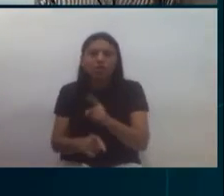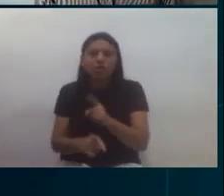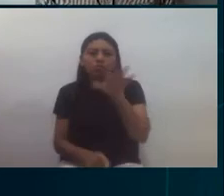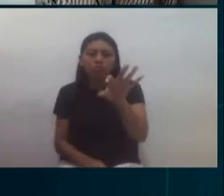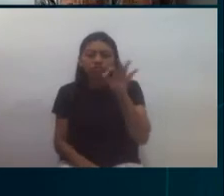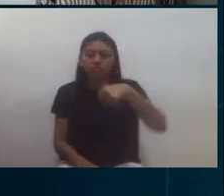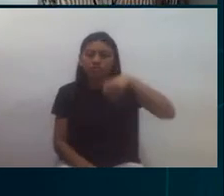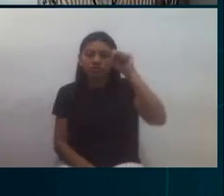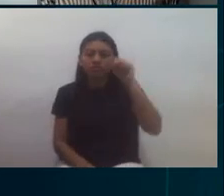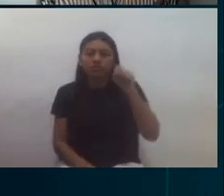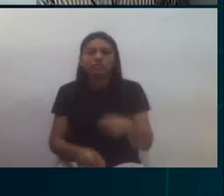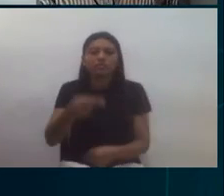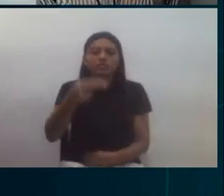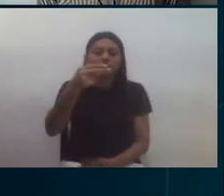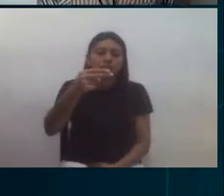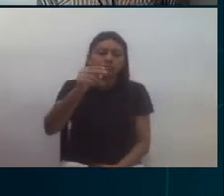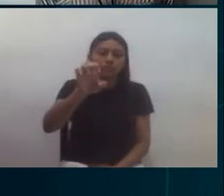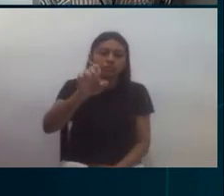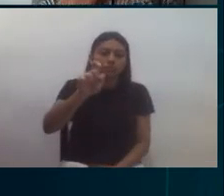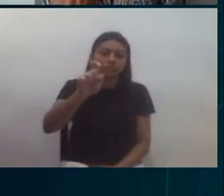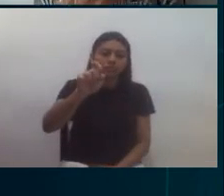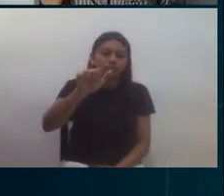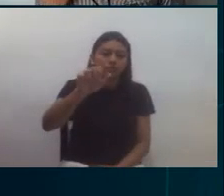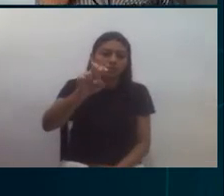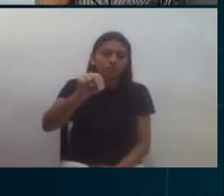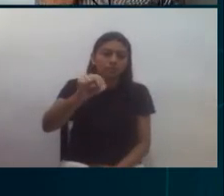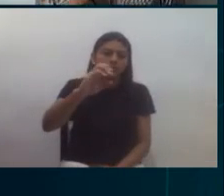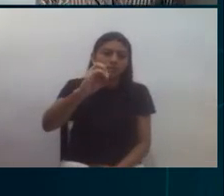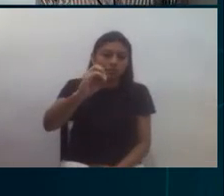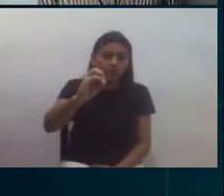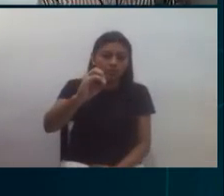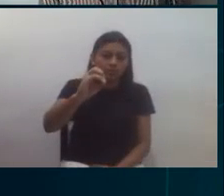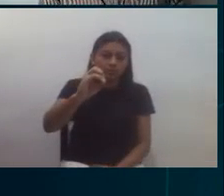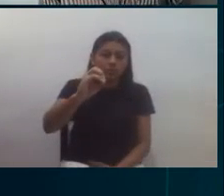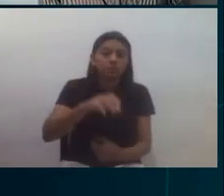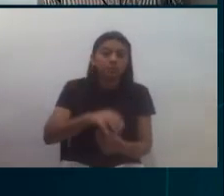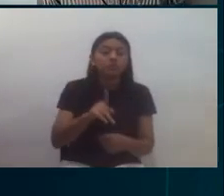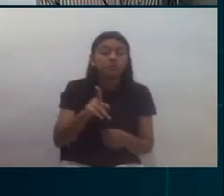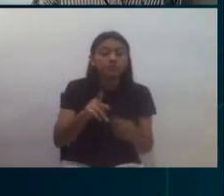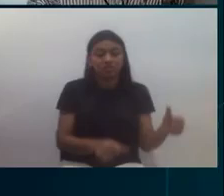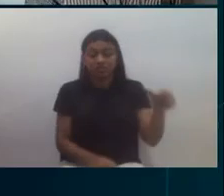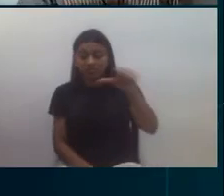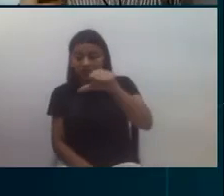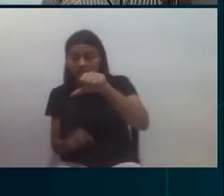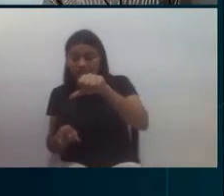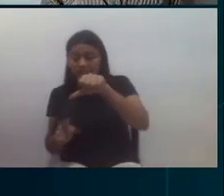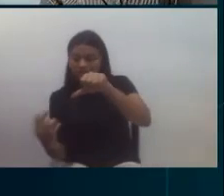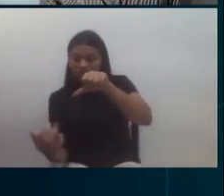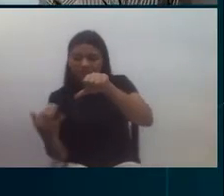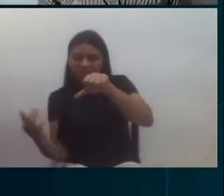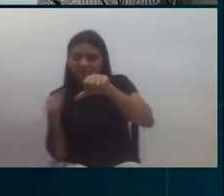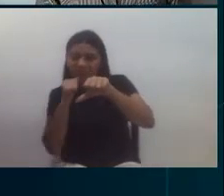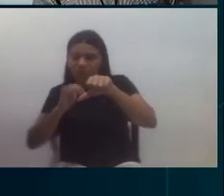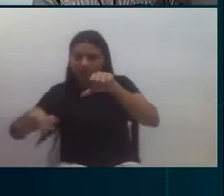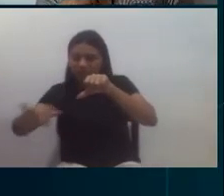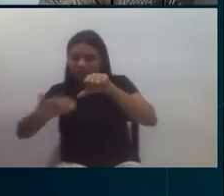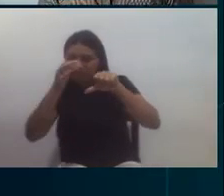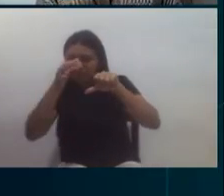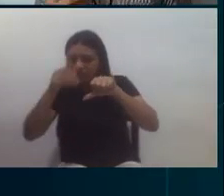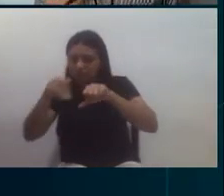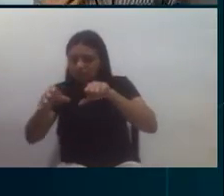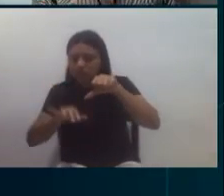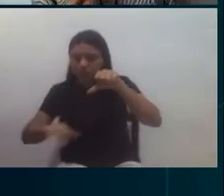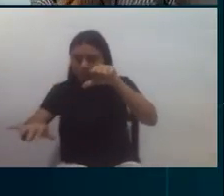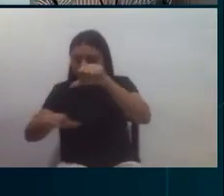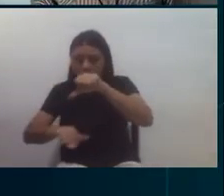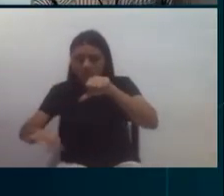lo que tienen esos lodos, solo extrae los líquidos. Entonces esto nos va a implicar que el biodiesel final va a tener